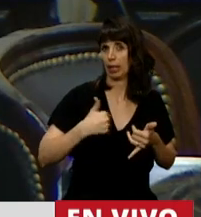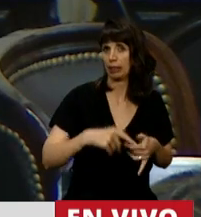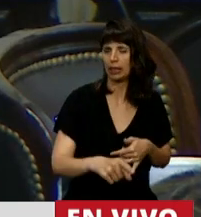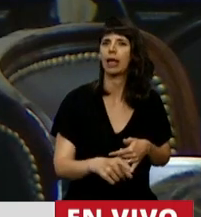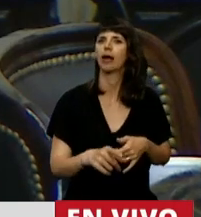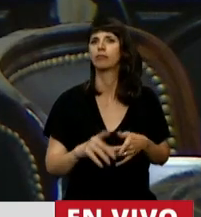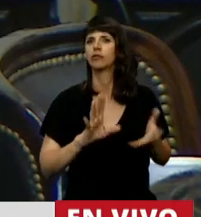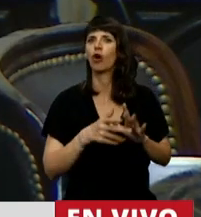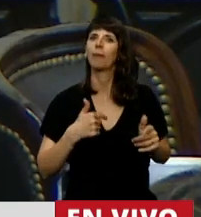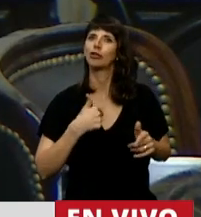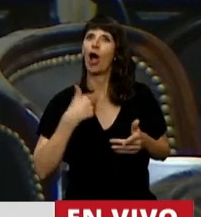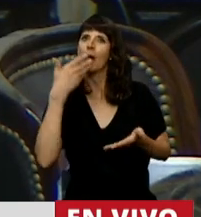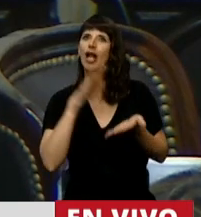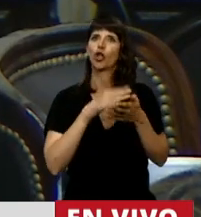eso,